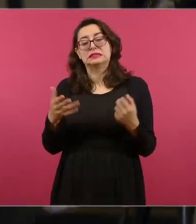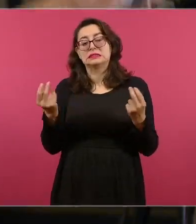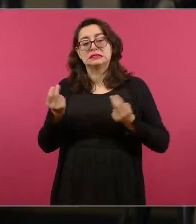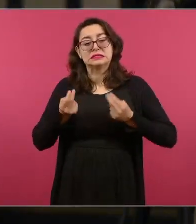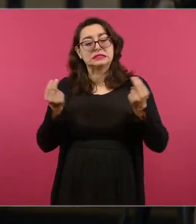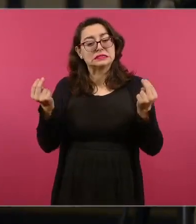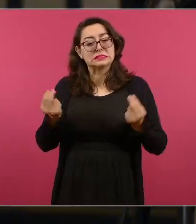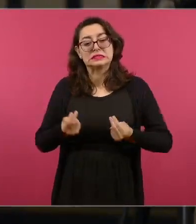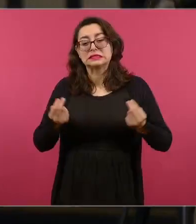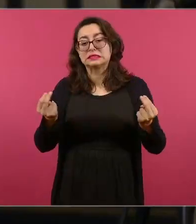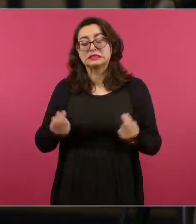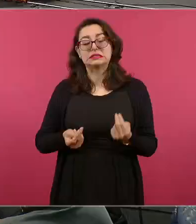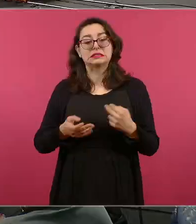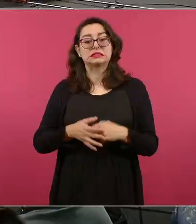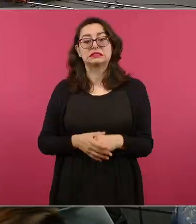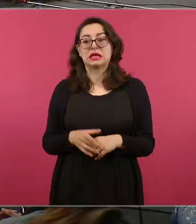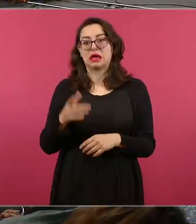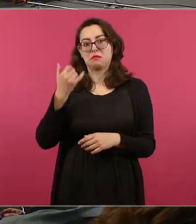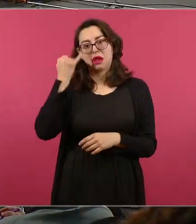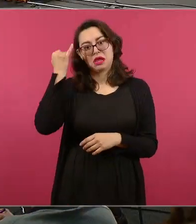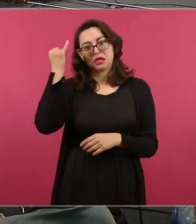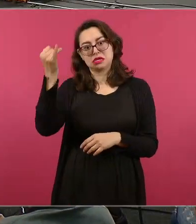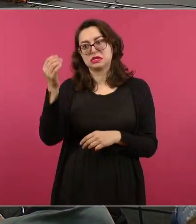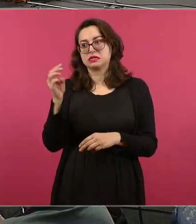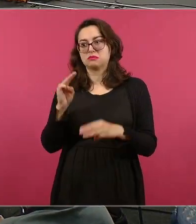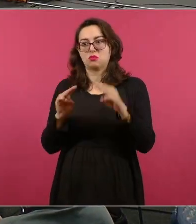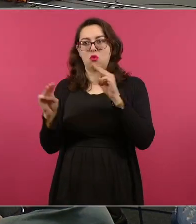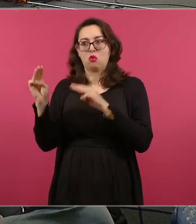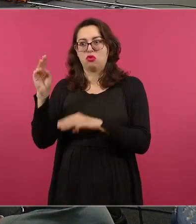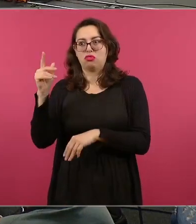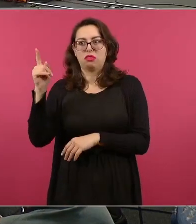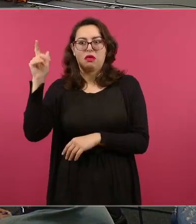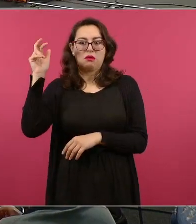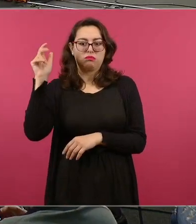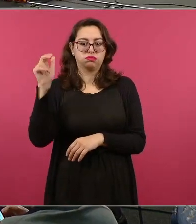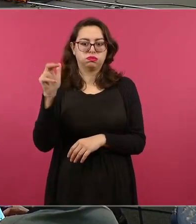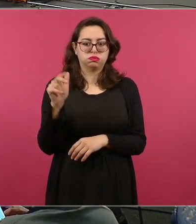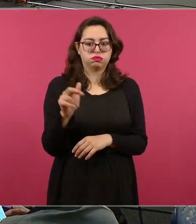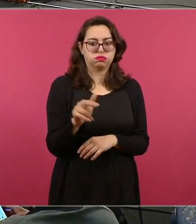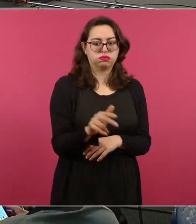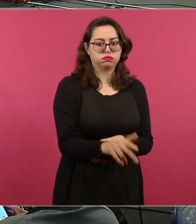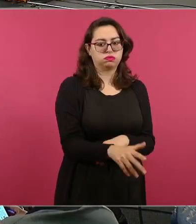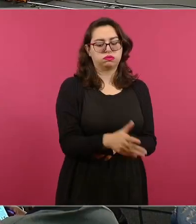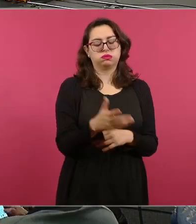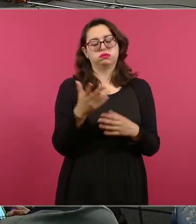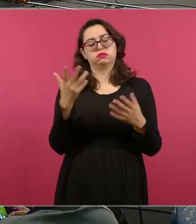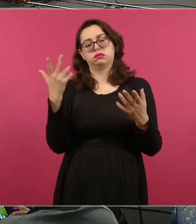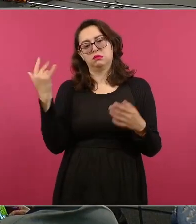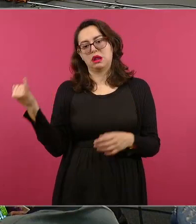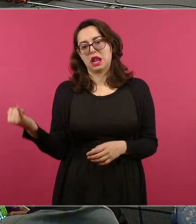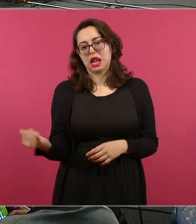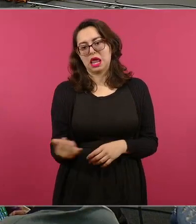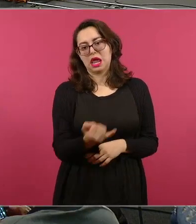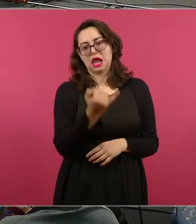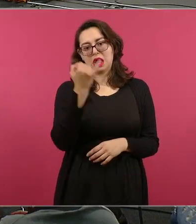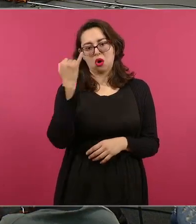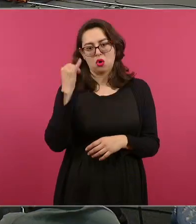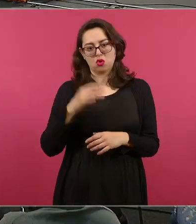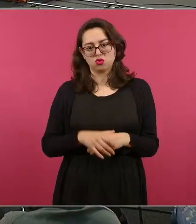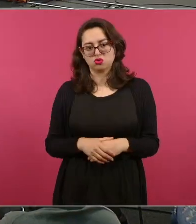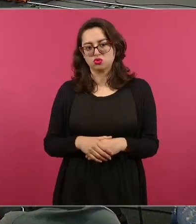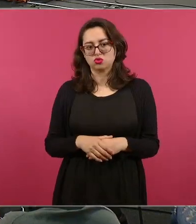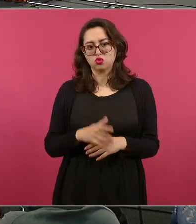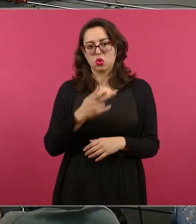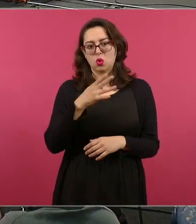que bajar desde allá hasta Guasave. En Guasave sí hay hospital general, hay todas las ayudas,